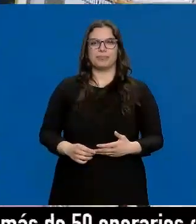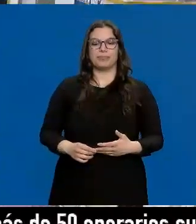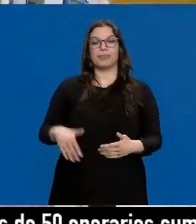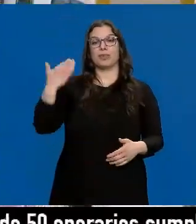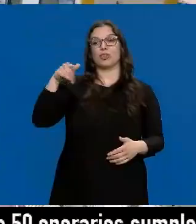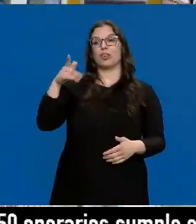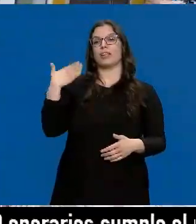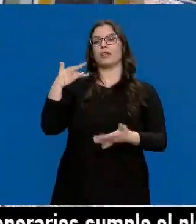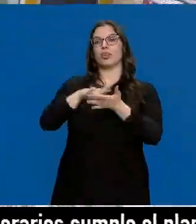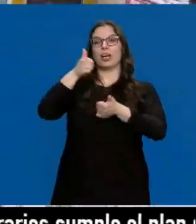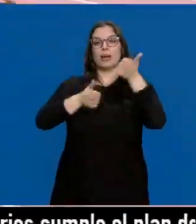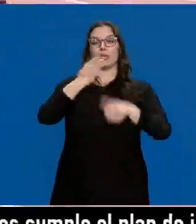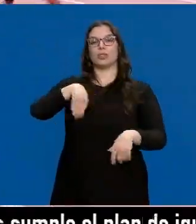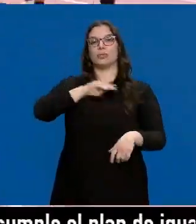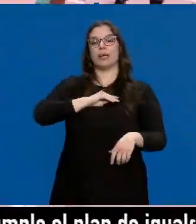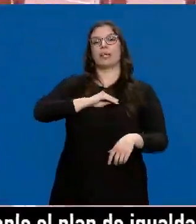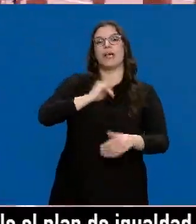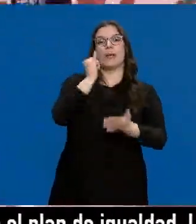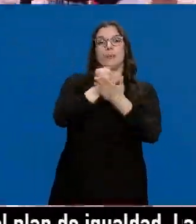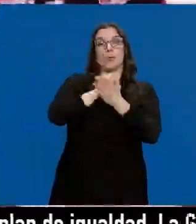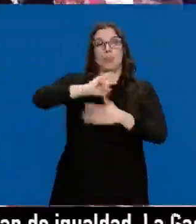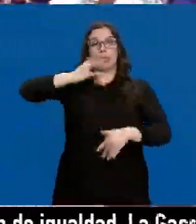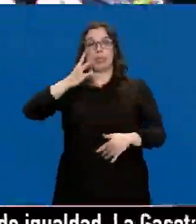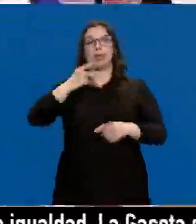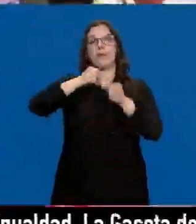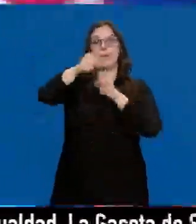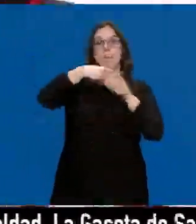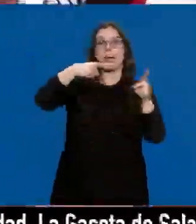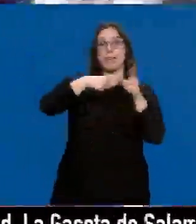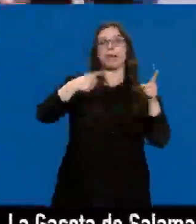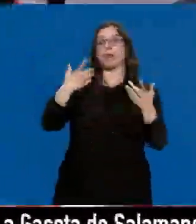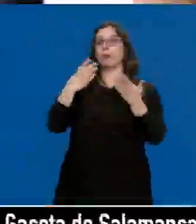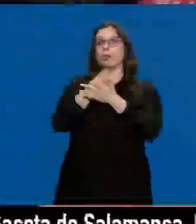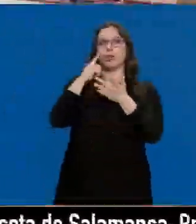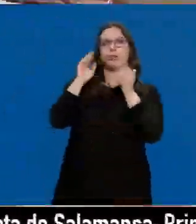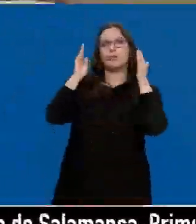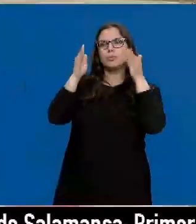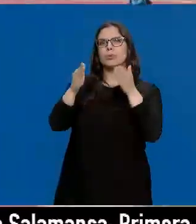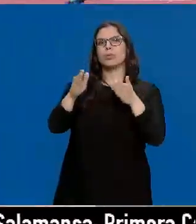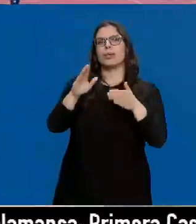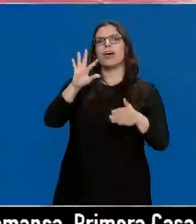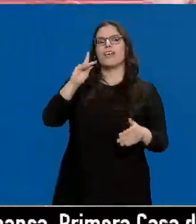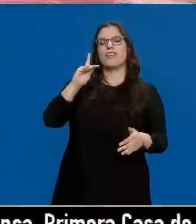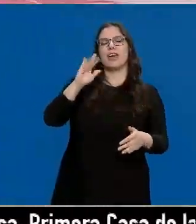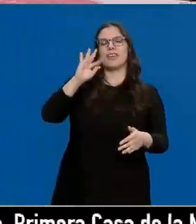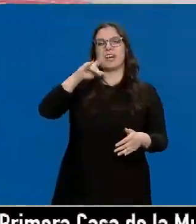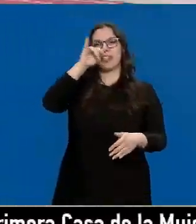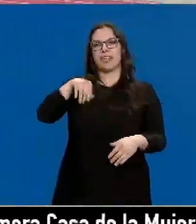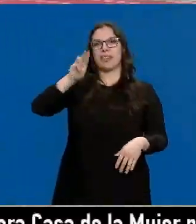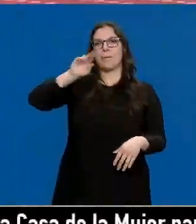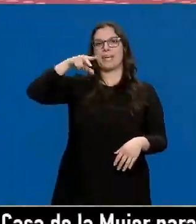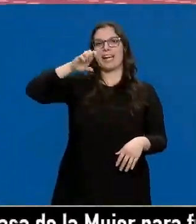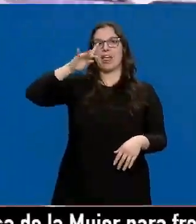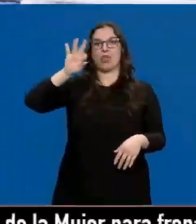Soria acogía el Campeonato de España de duatlón media distancia y muchas de las miradas estaban puestas en Enrique Fernández Pinedo. El de